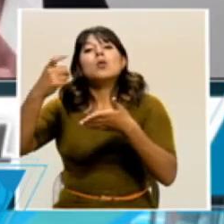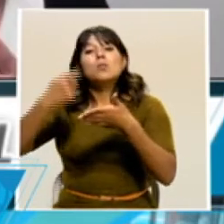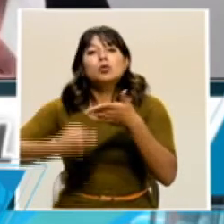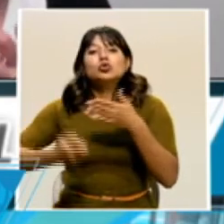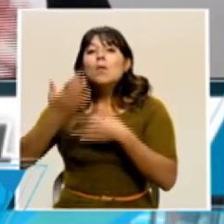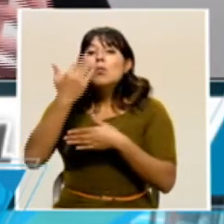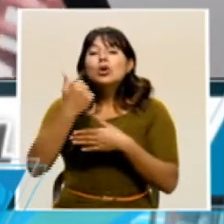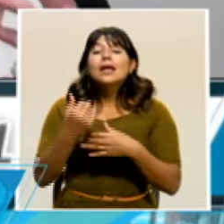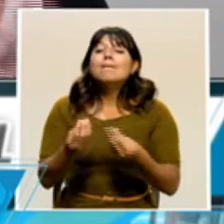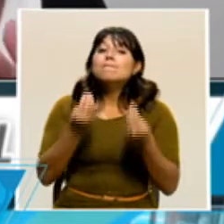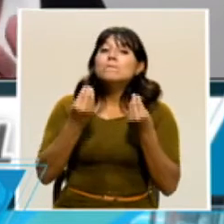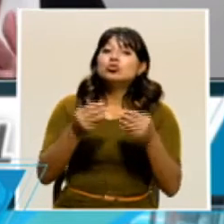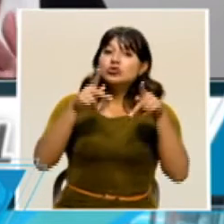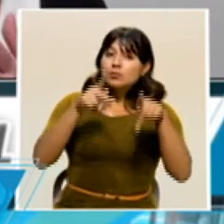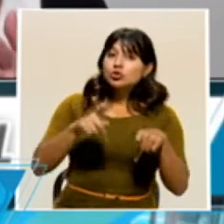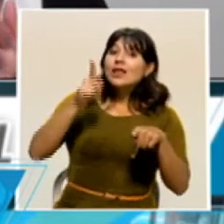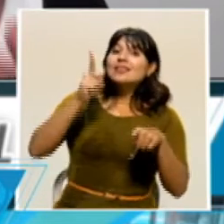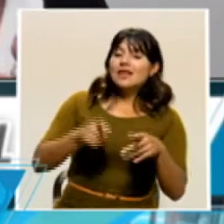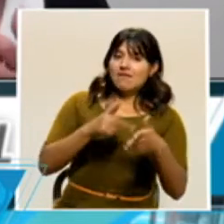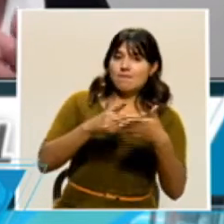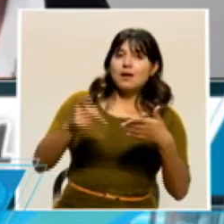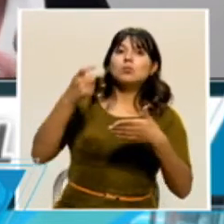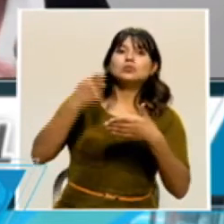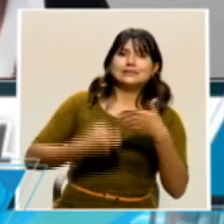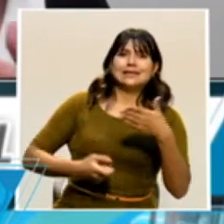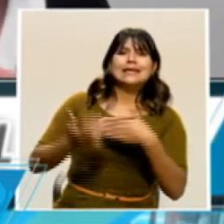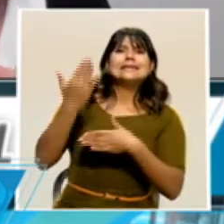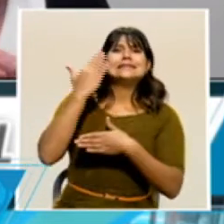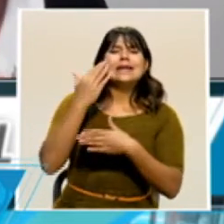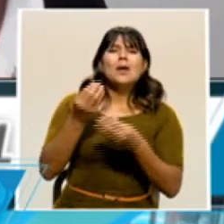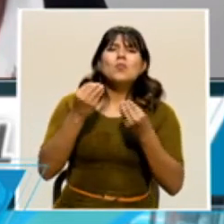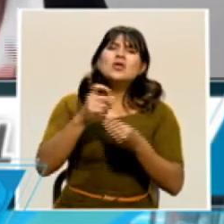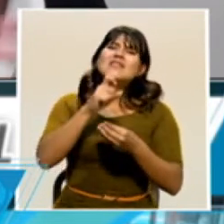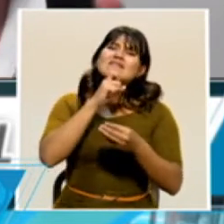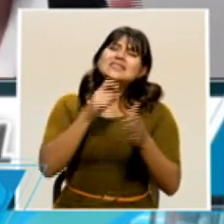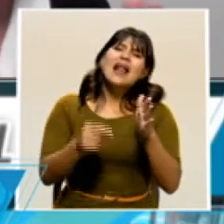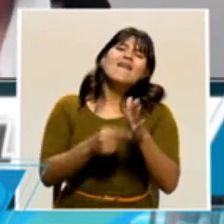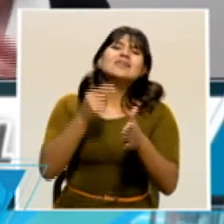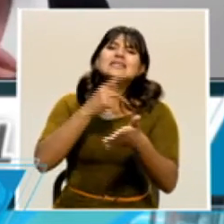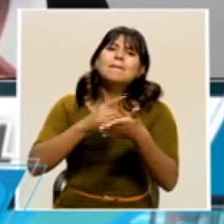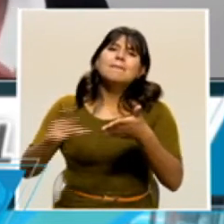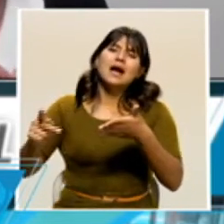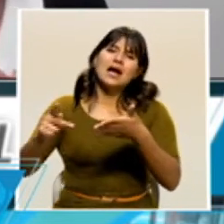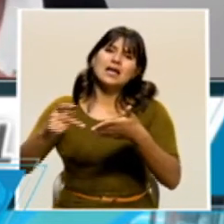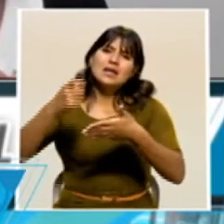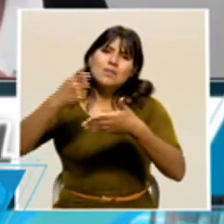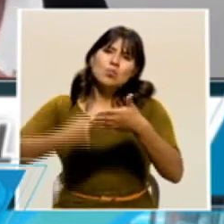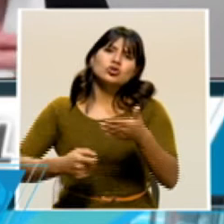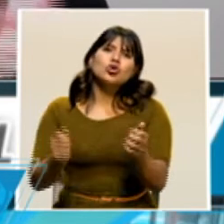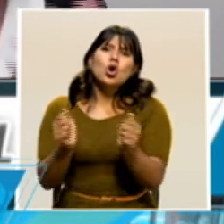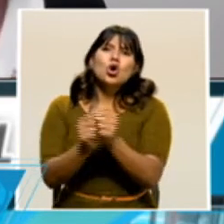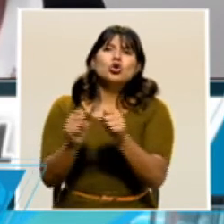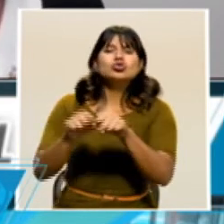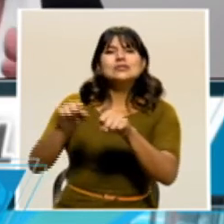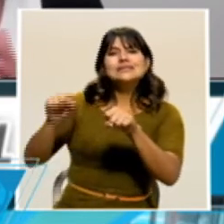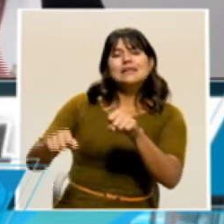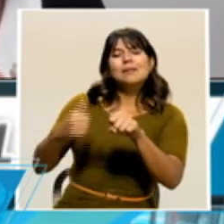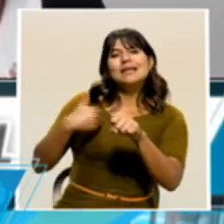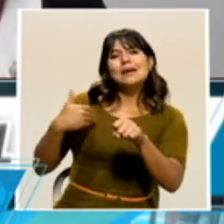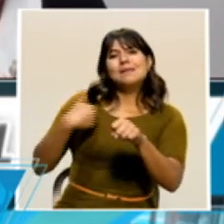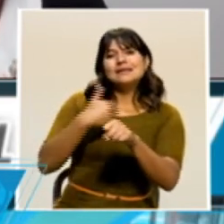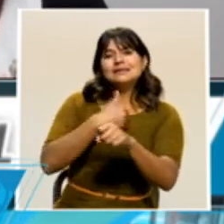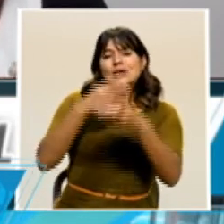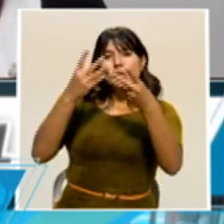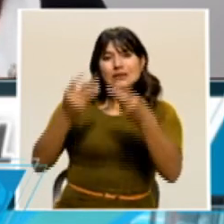tienen que pagar impuestos saben lo difícil que es a veces pagar impuestos a través de los sistemas que tiene Hacienda disponibles.